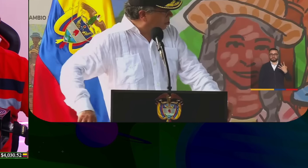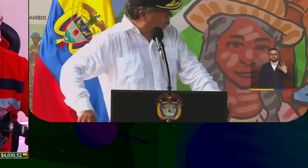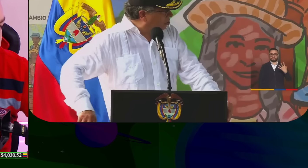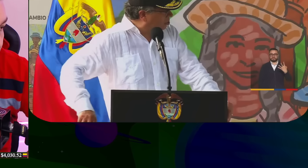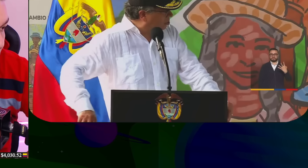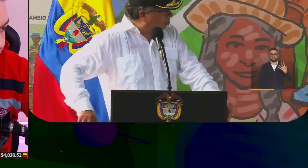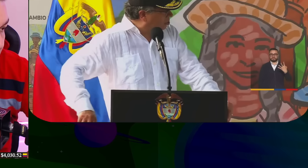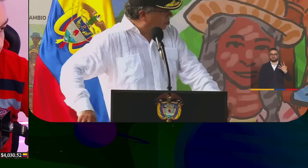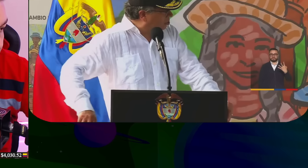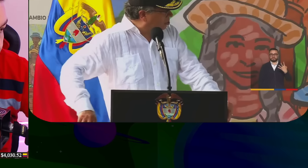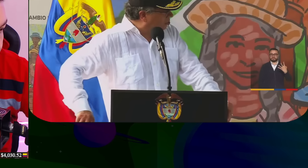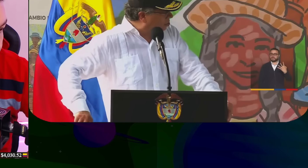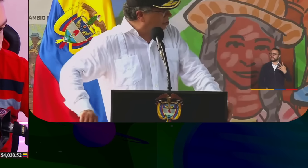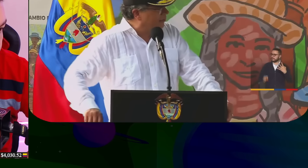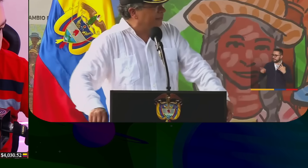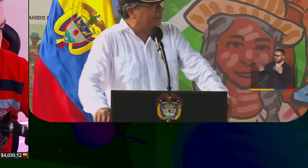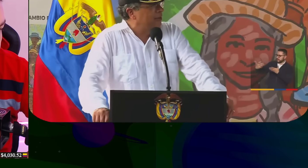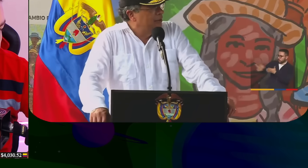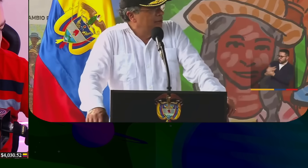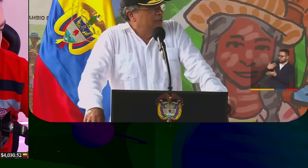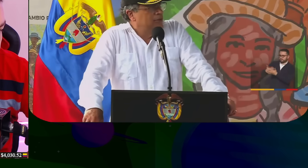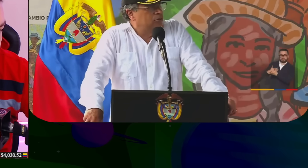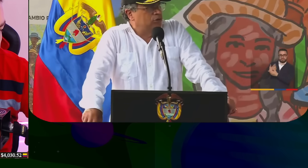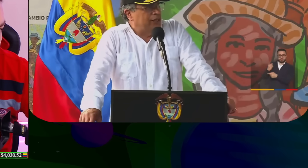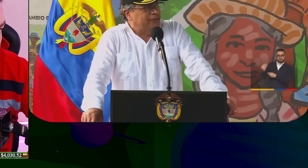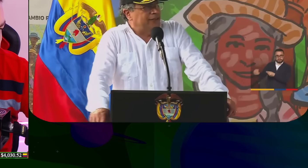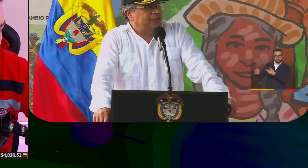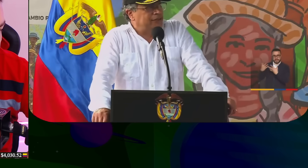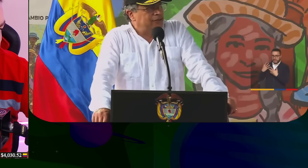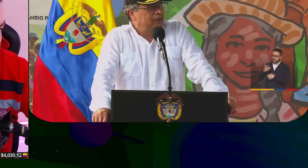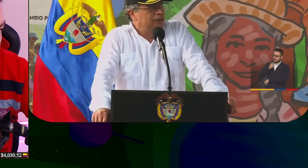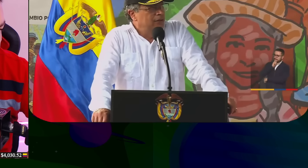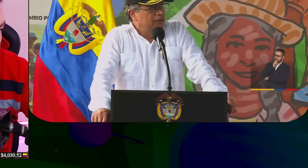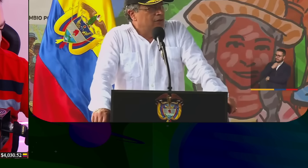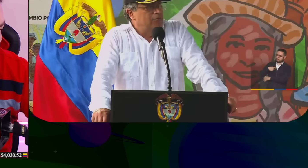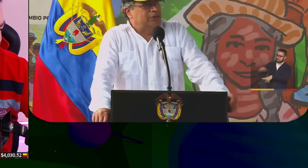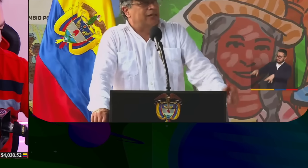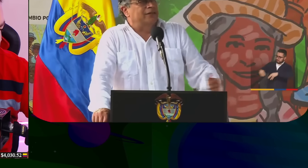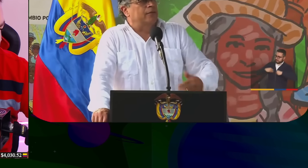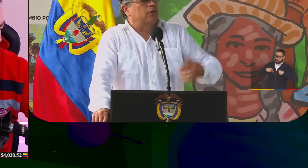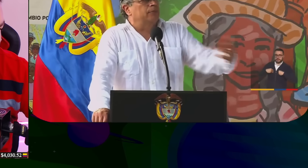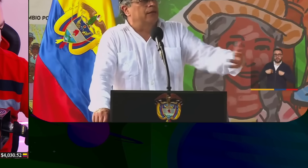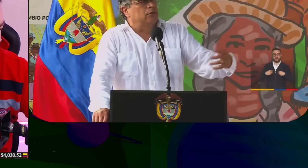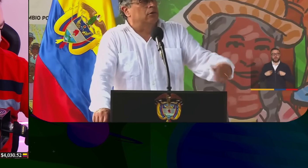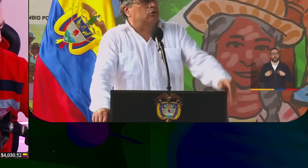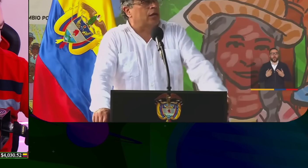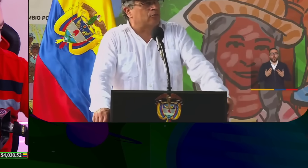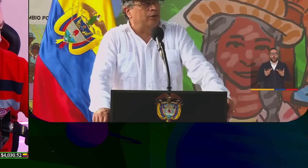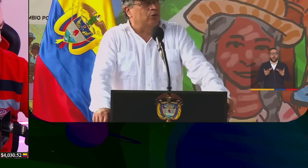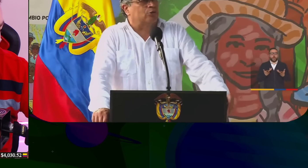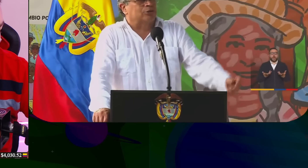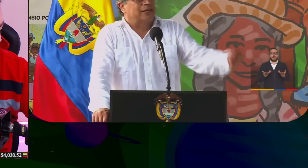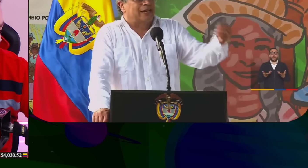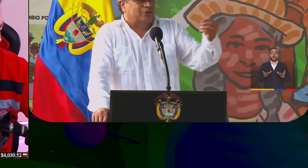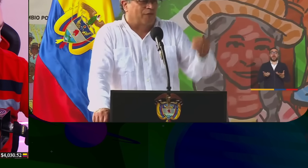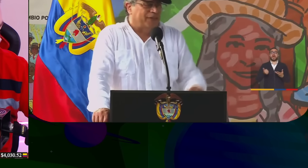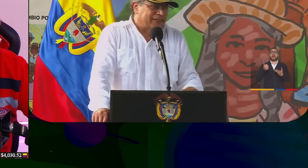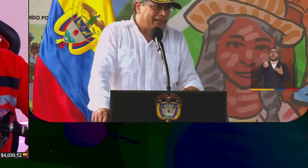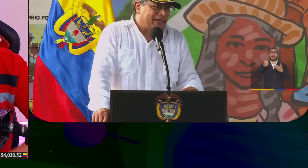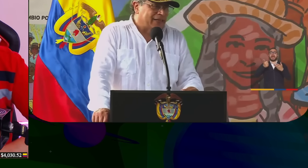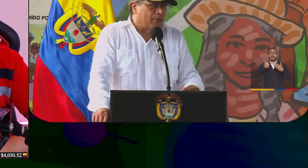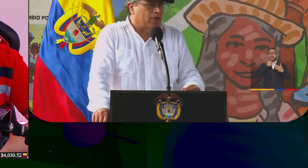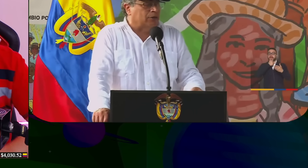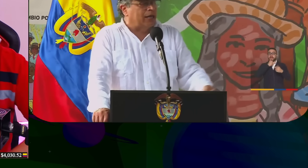Miremos un pedazo más de ese video. Su tesis ¿Cómo están devolviendo los acueductos en